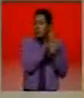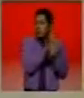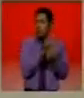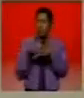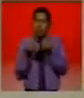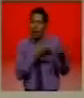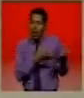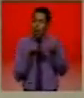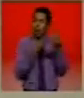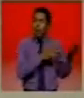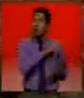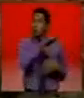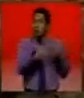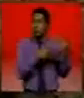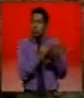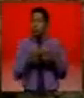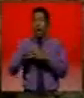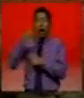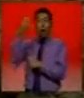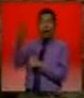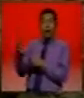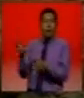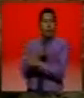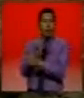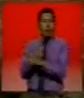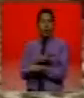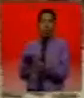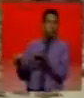porque afuera el peligro sigue latente con cada temblor.